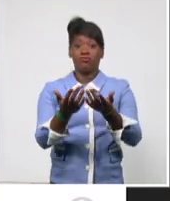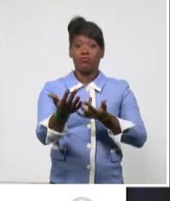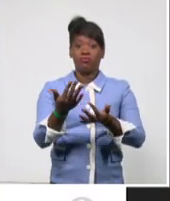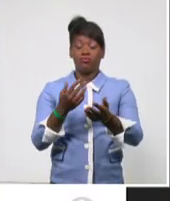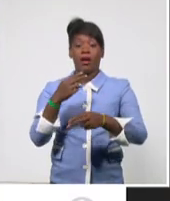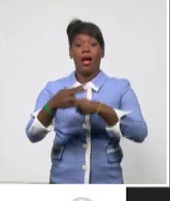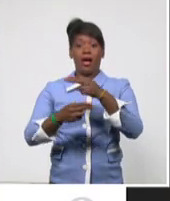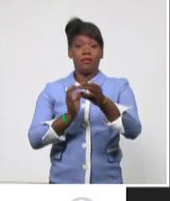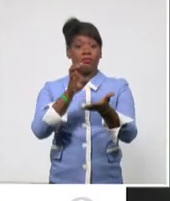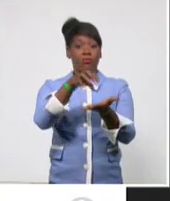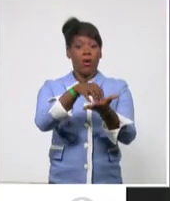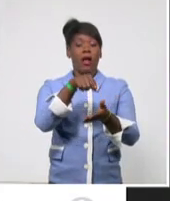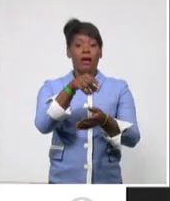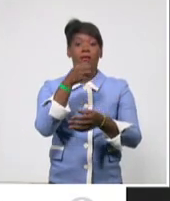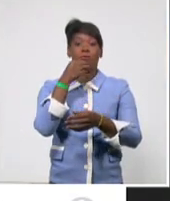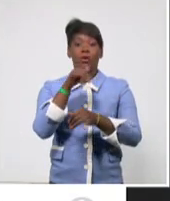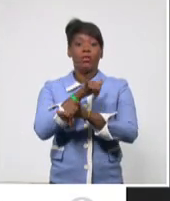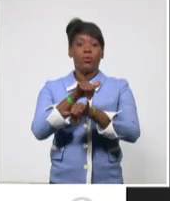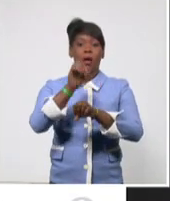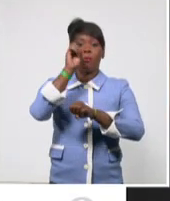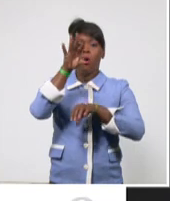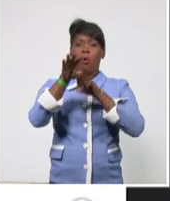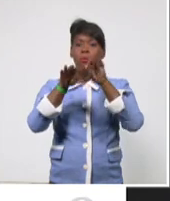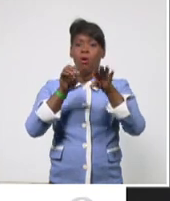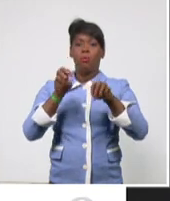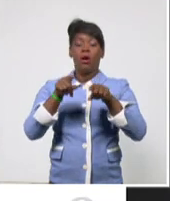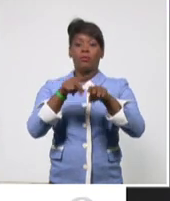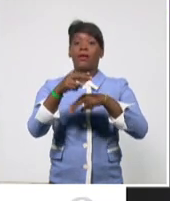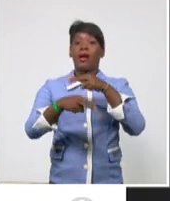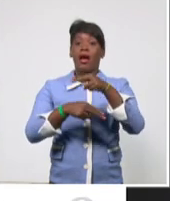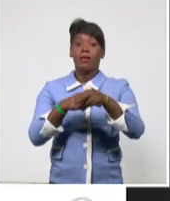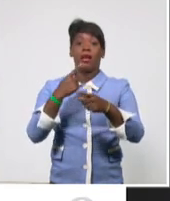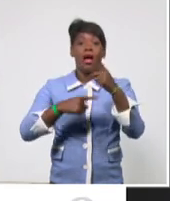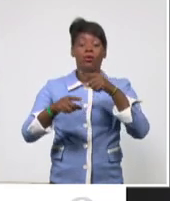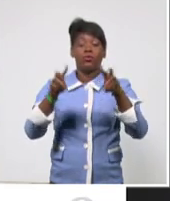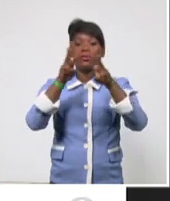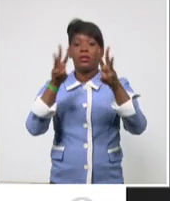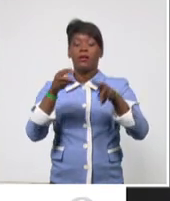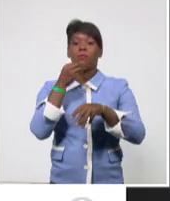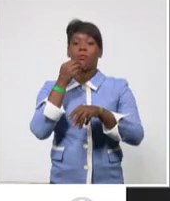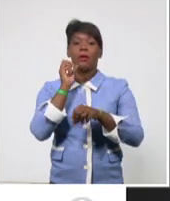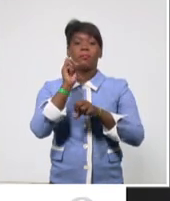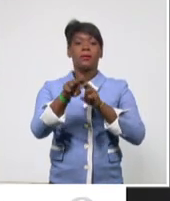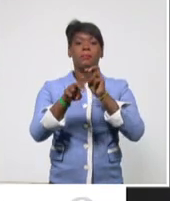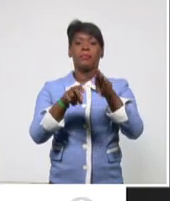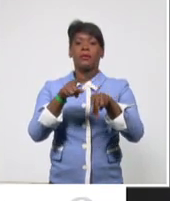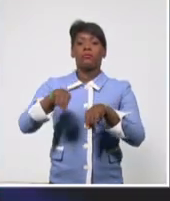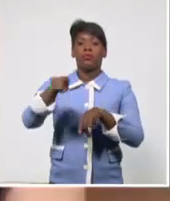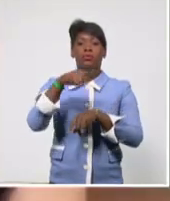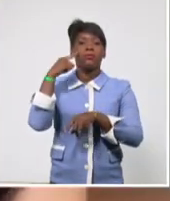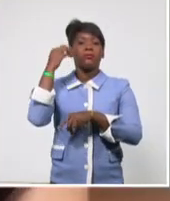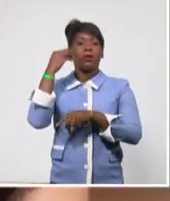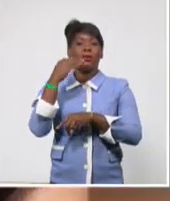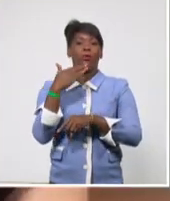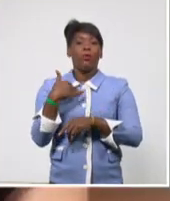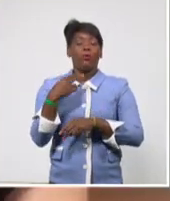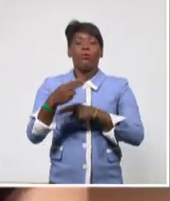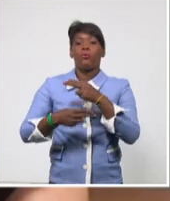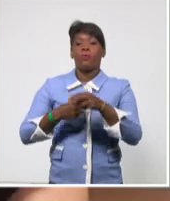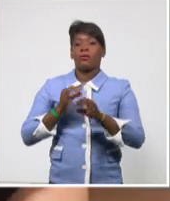acceder a una muestra disponible en dispositivos de realidad virtual ampliada. Una alternativa virtual, sobre todo en términos